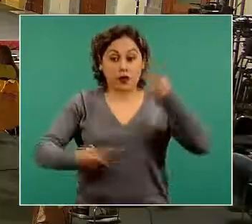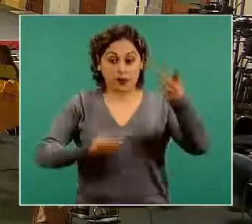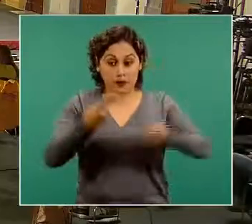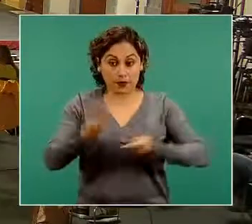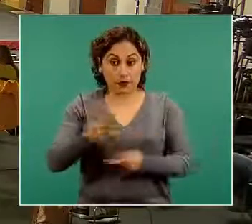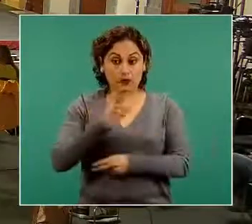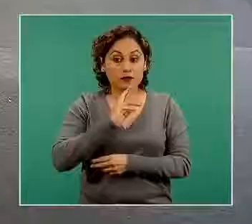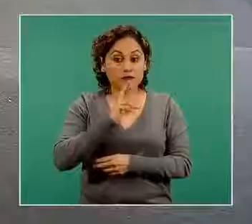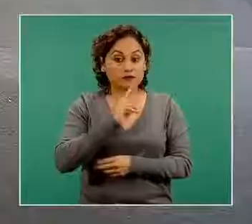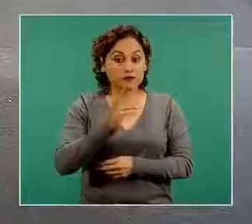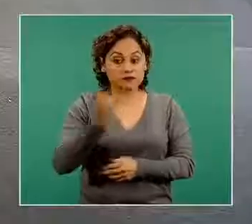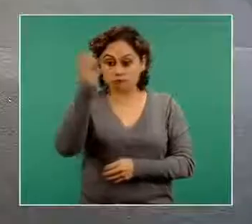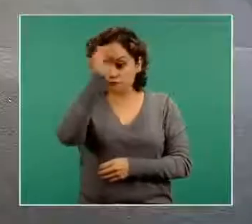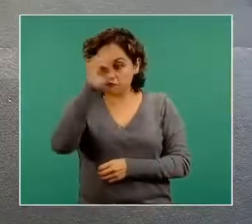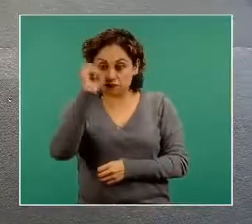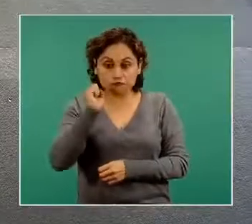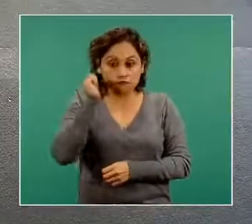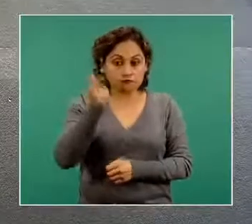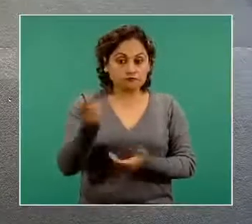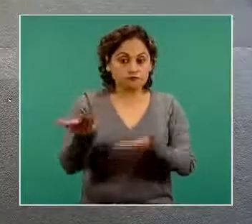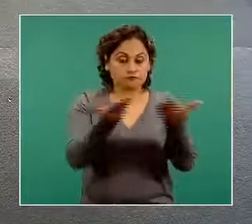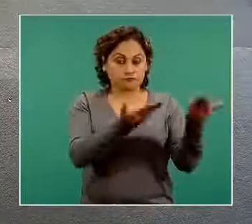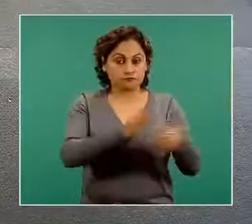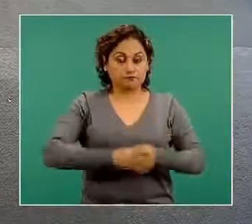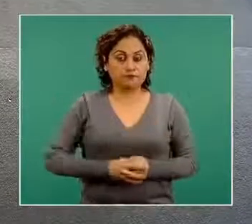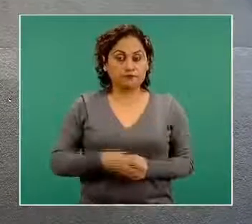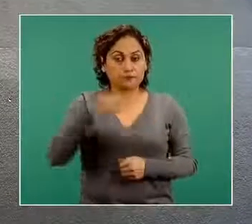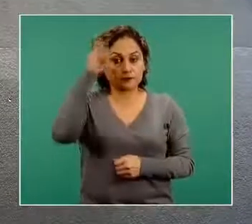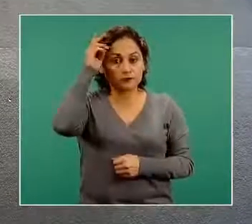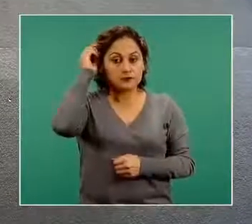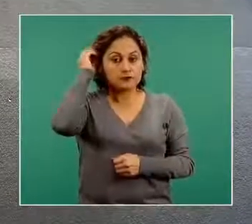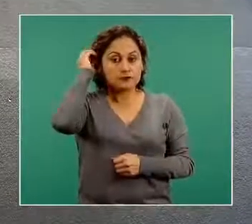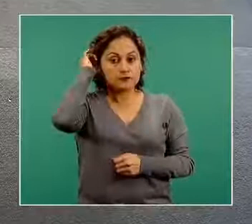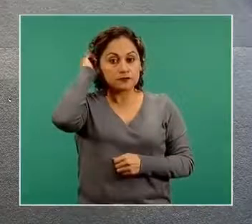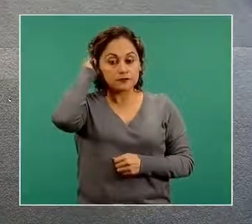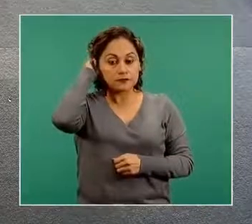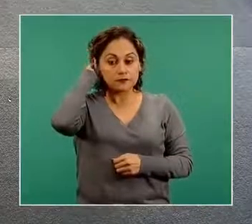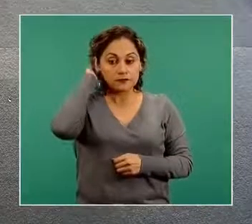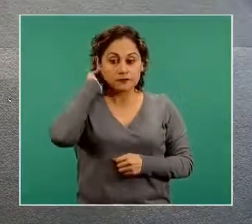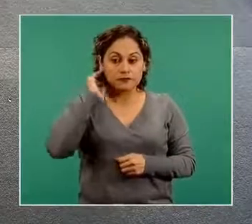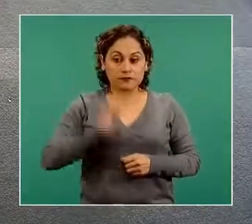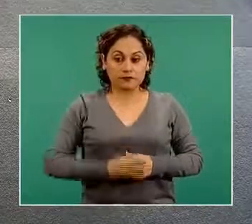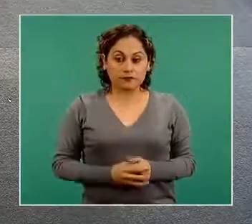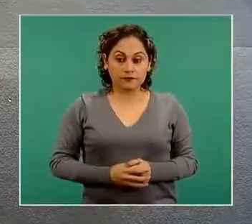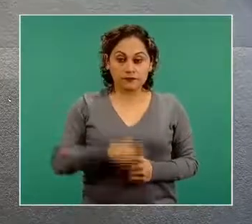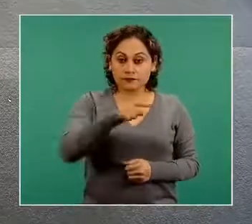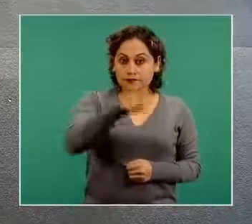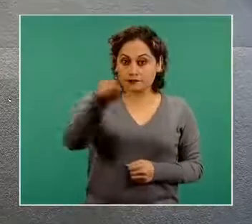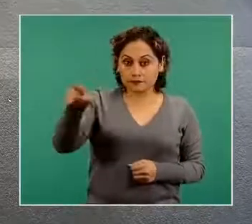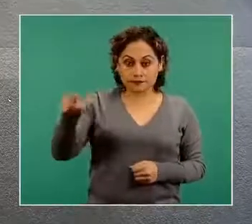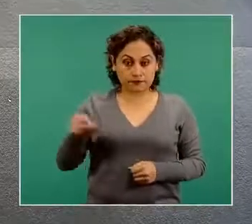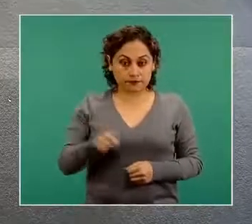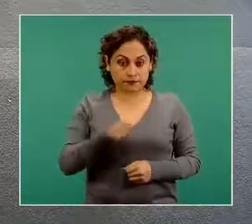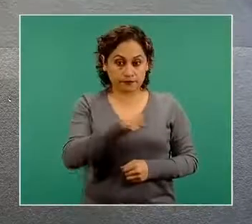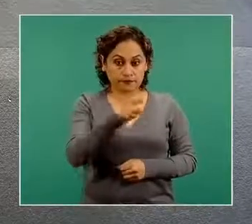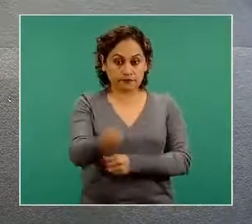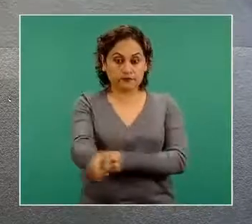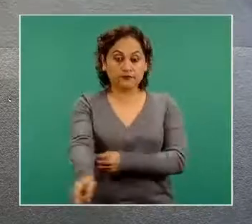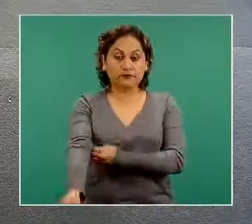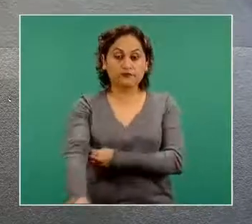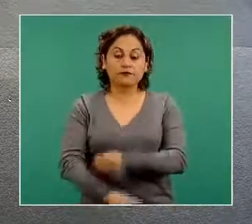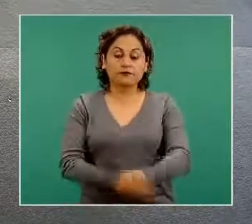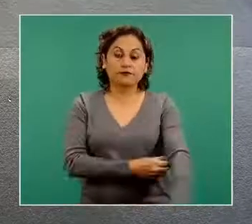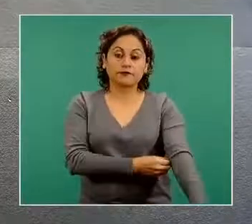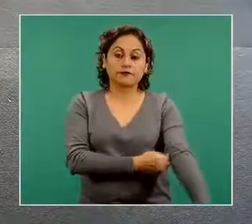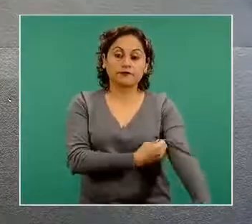favor, adelante. Adelante, vámonos así primero con ella y nos vamos una aquí, una acá, ustedes. Gracias. Hoy